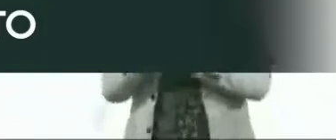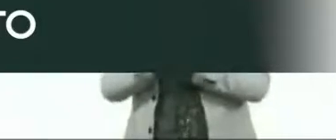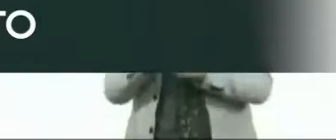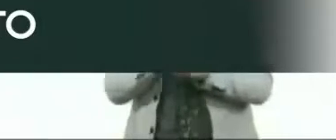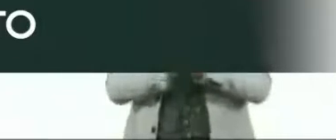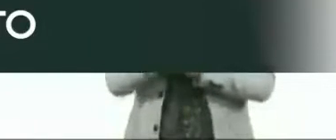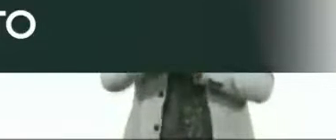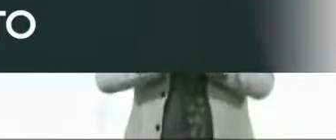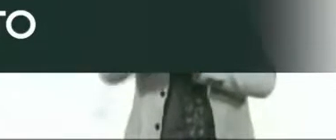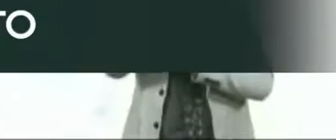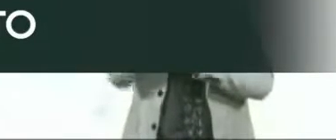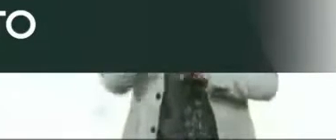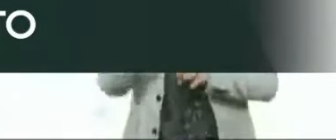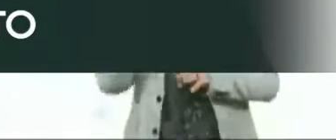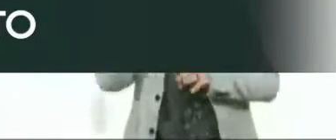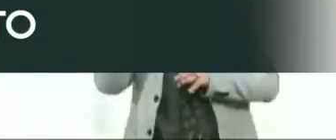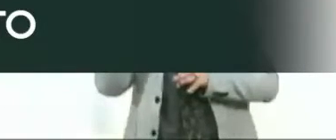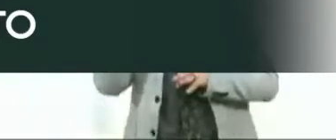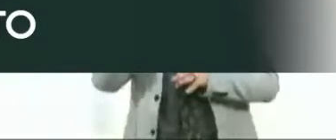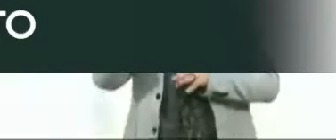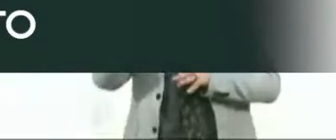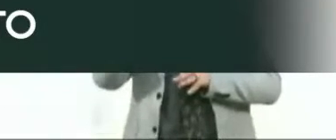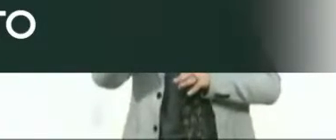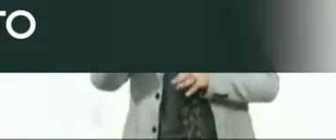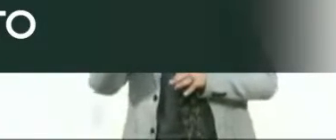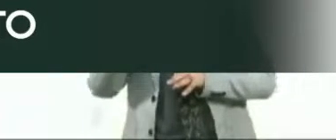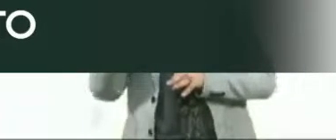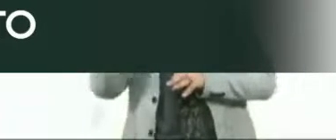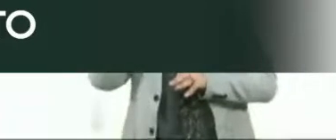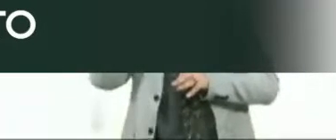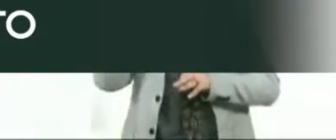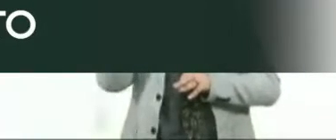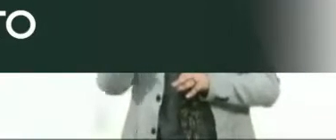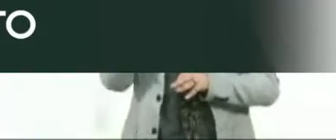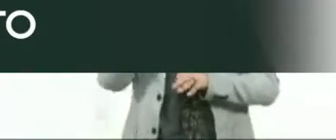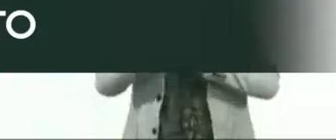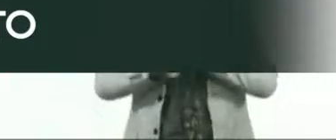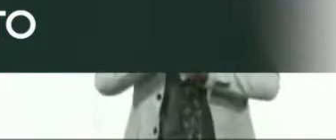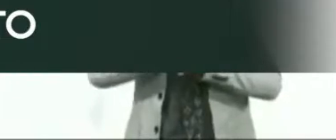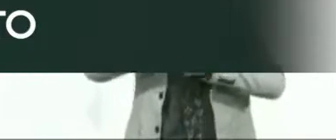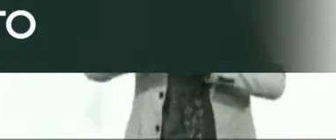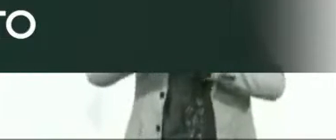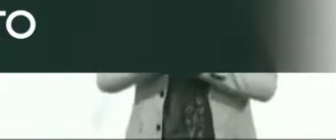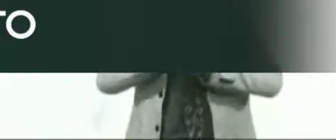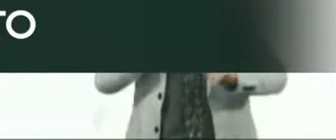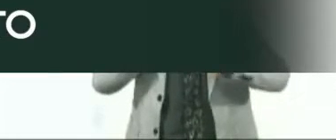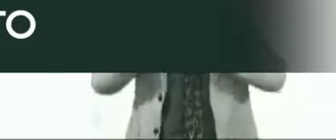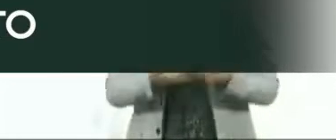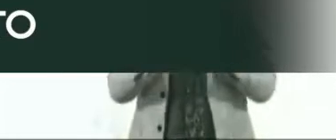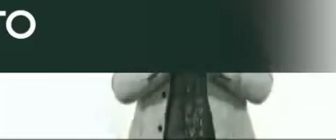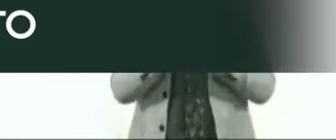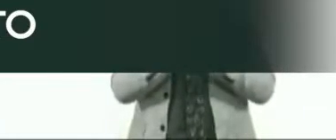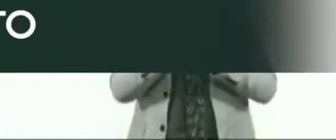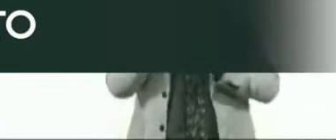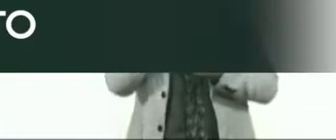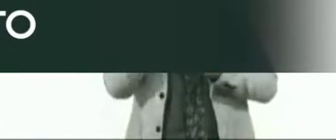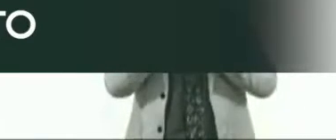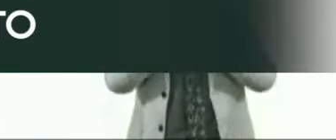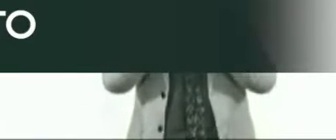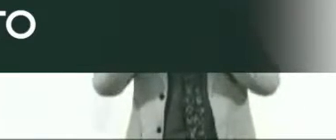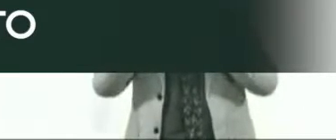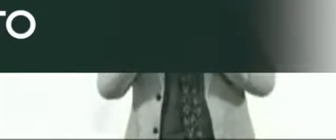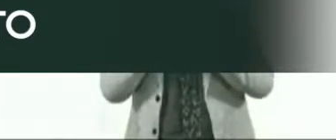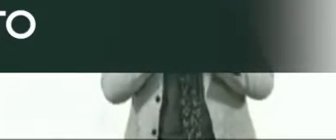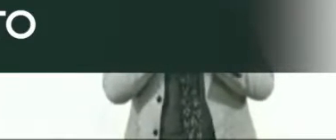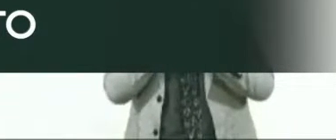de dos sistemas fotovoltaicos de generación distribuida de 1 megawatt de capacidad instalada, Una segunda etapa que consiste en la construcción de una planta